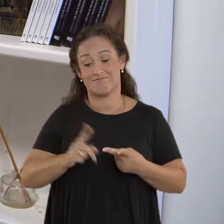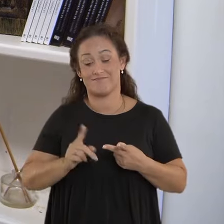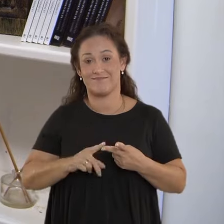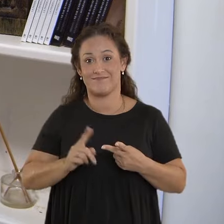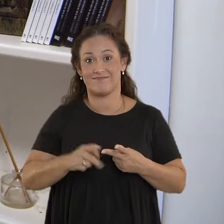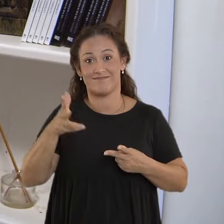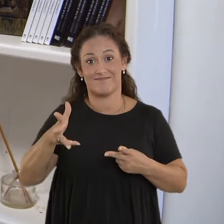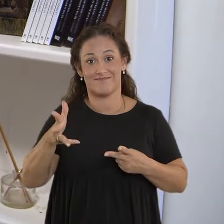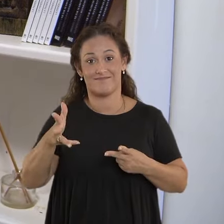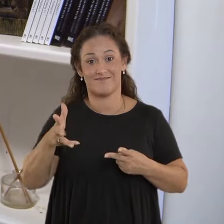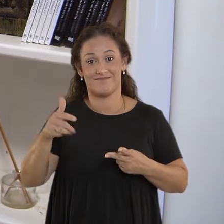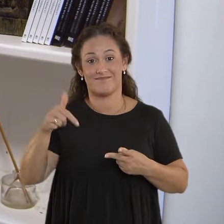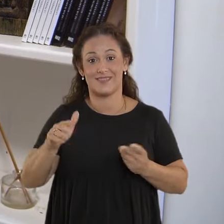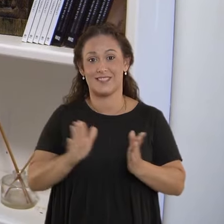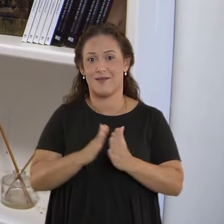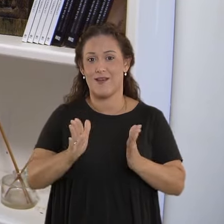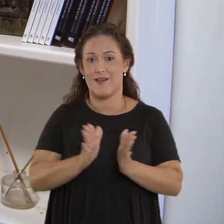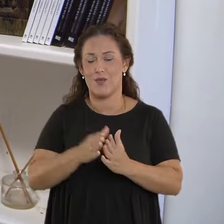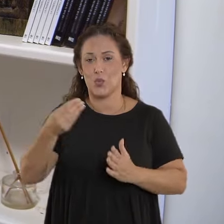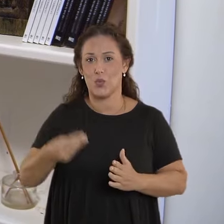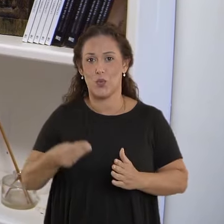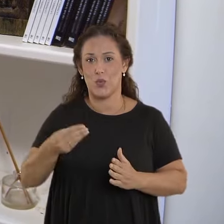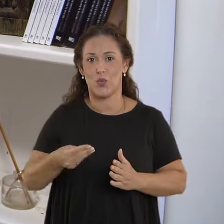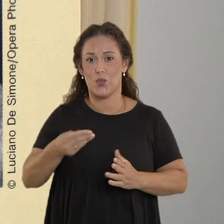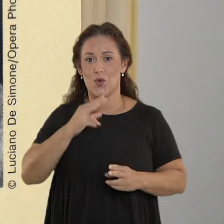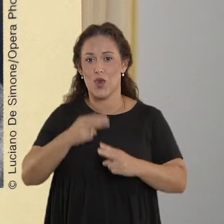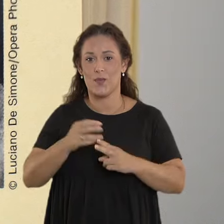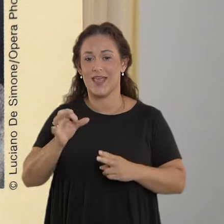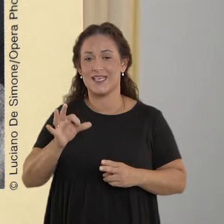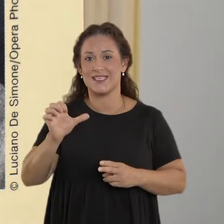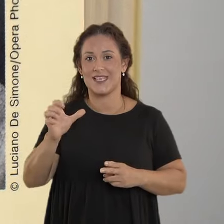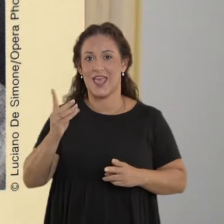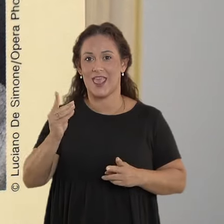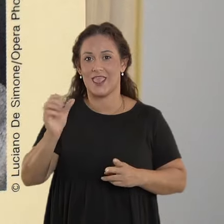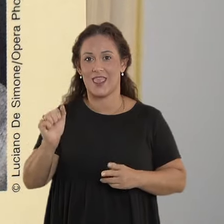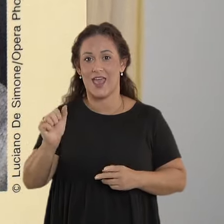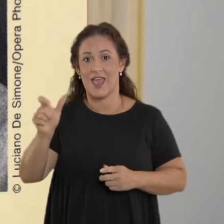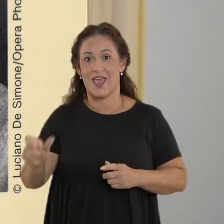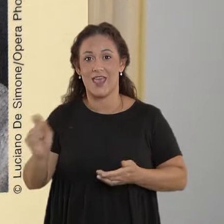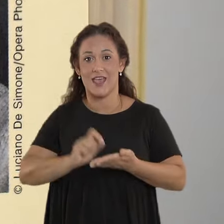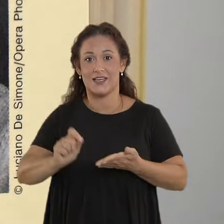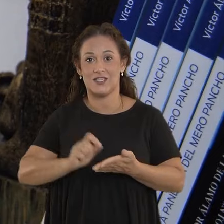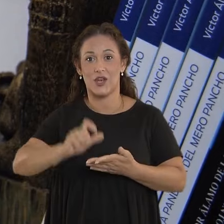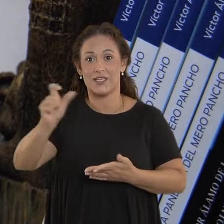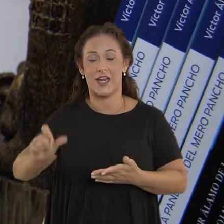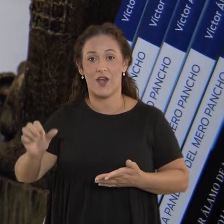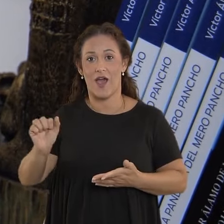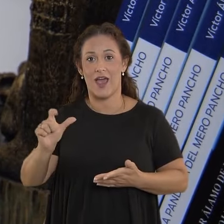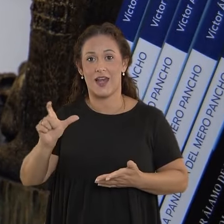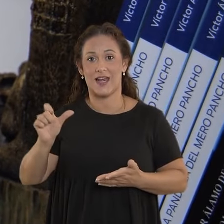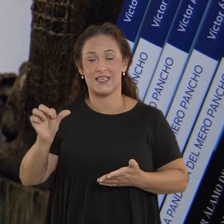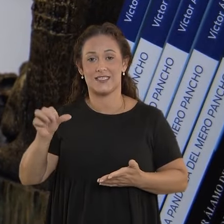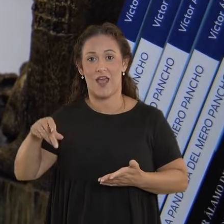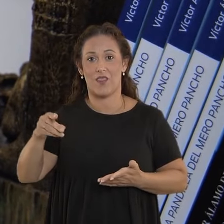También tenemos para hoy nada más y nada menos que Seda, una novela del escritor italiano Alessandro